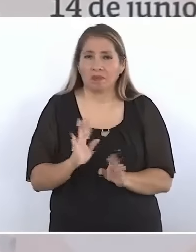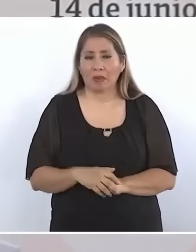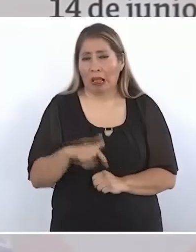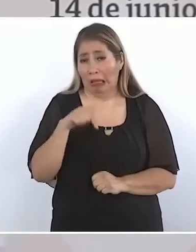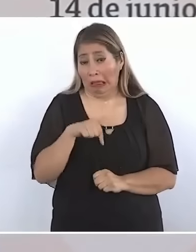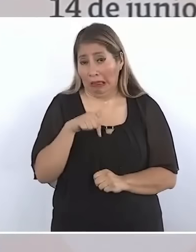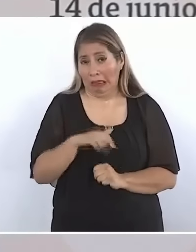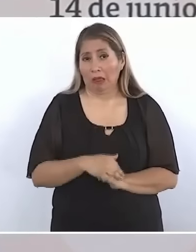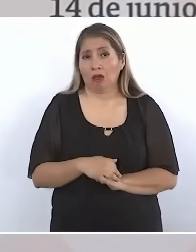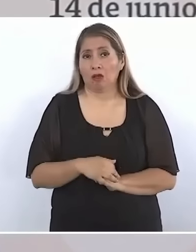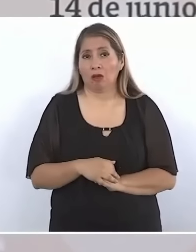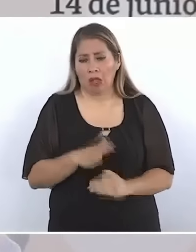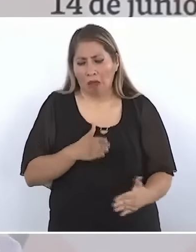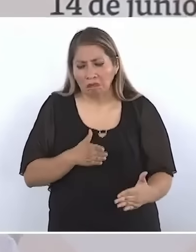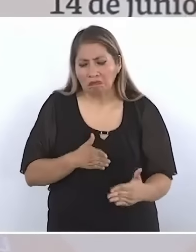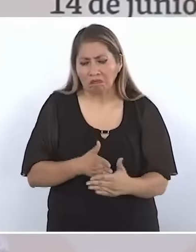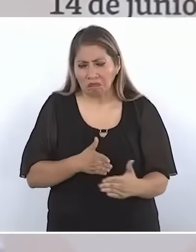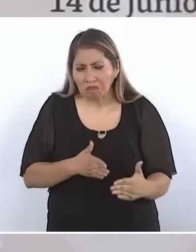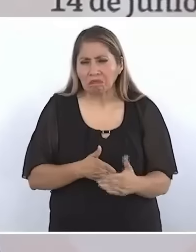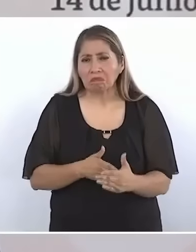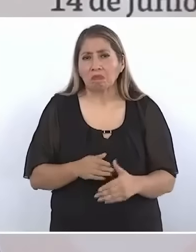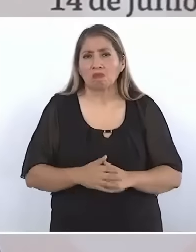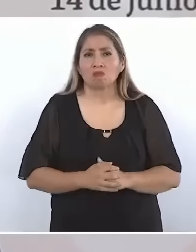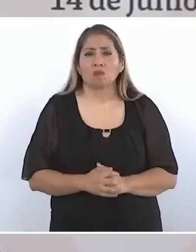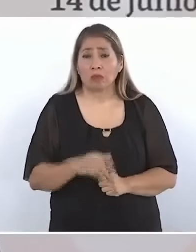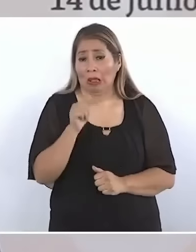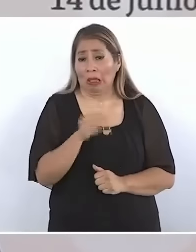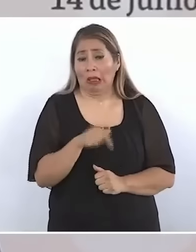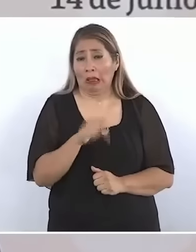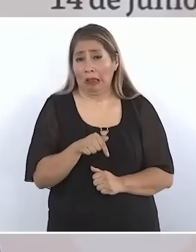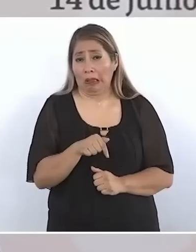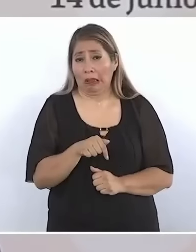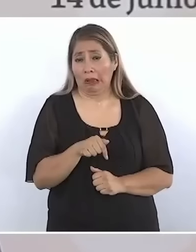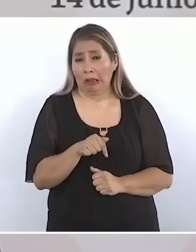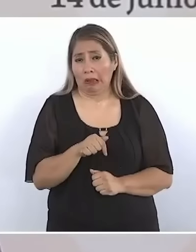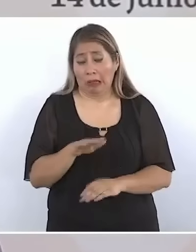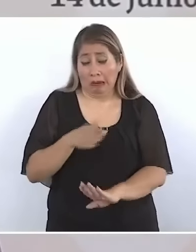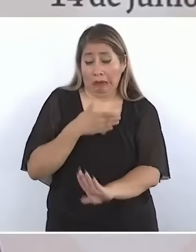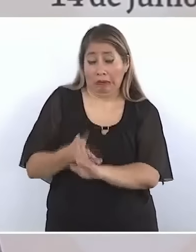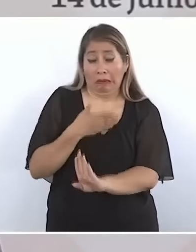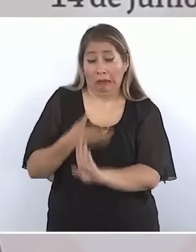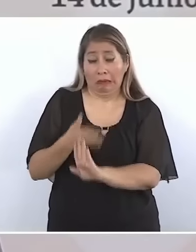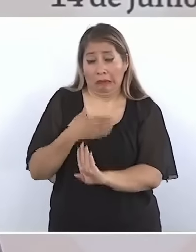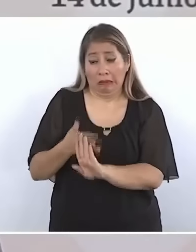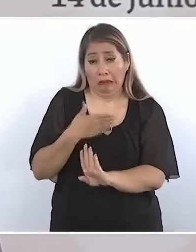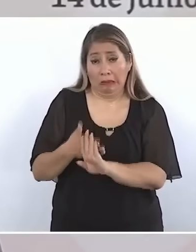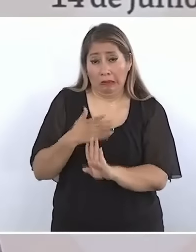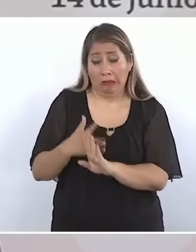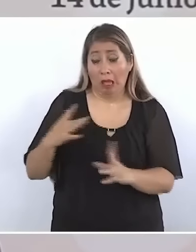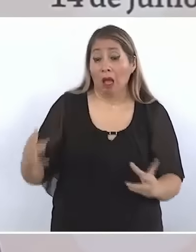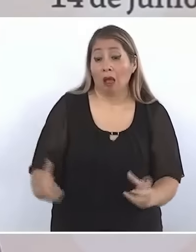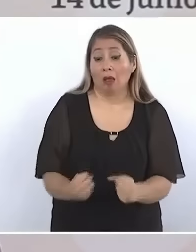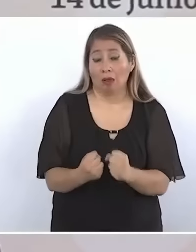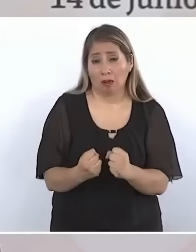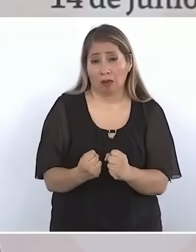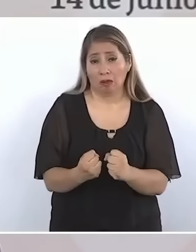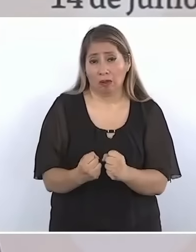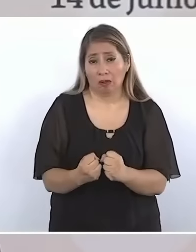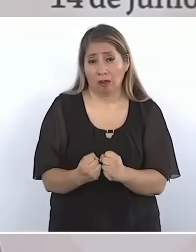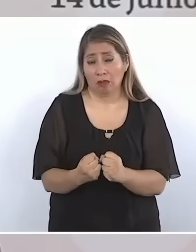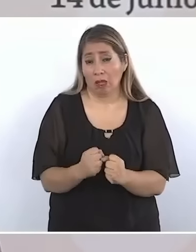era un obstáculo, porque él era el que se oponía a que se rescatara la empresa